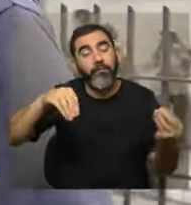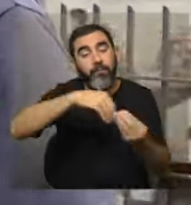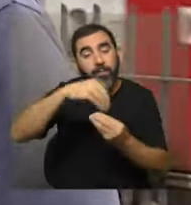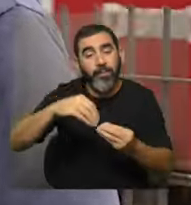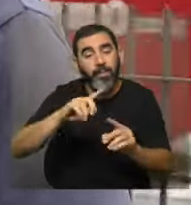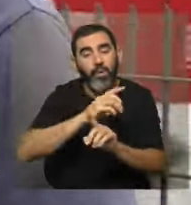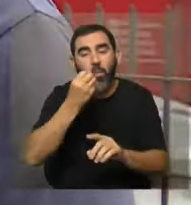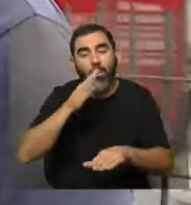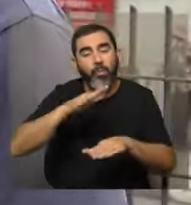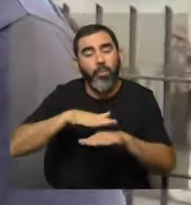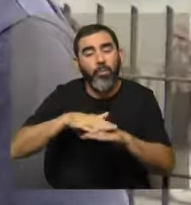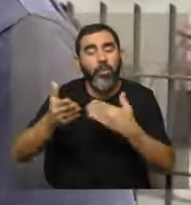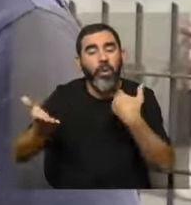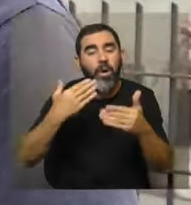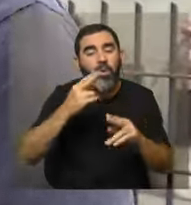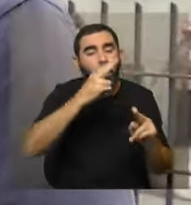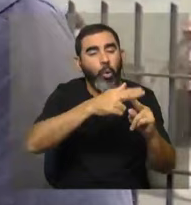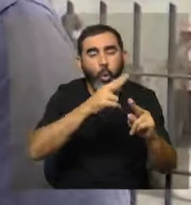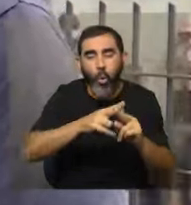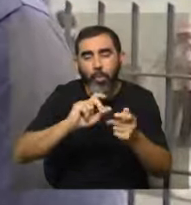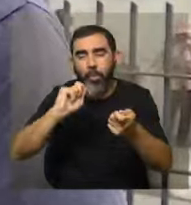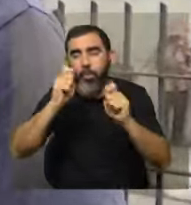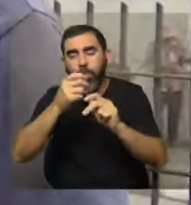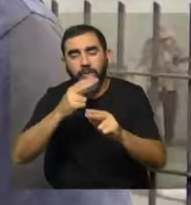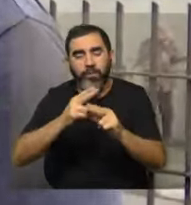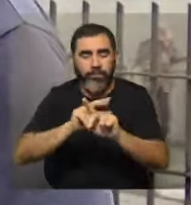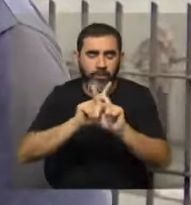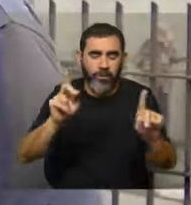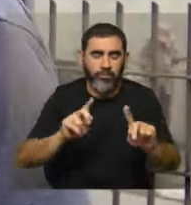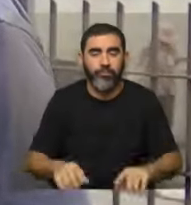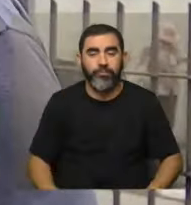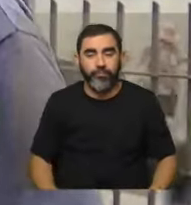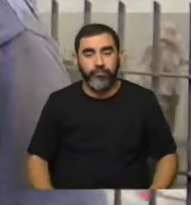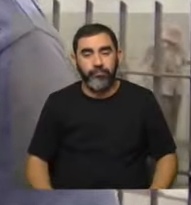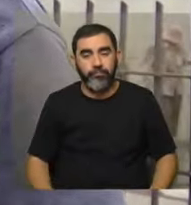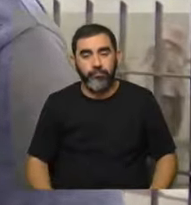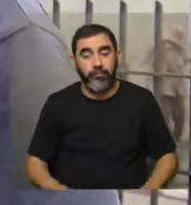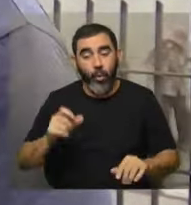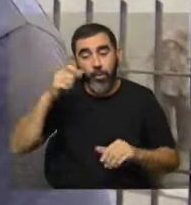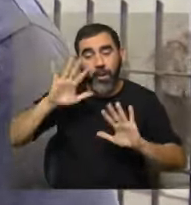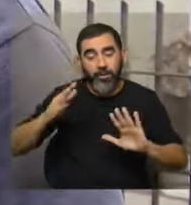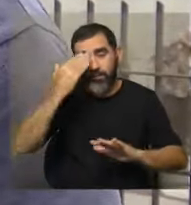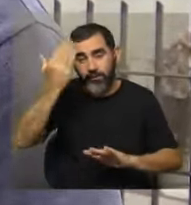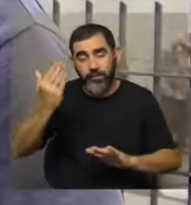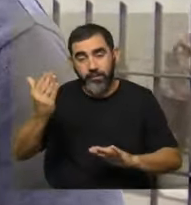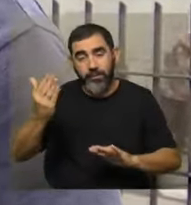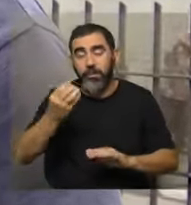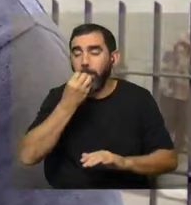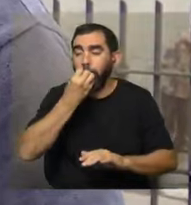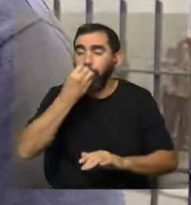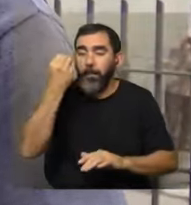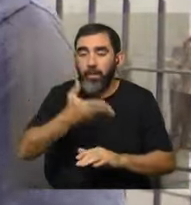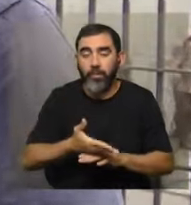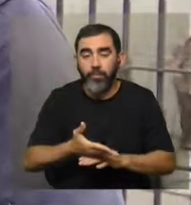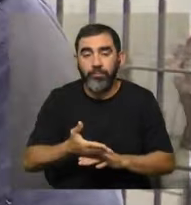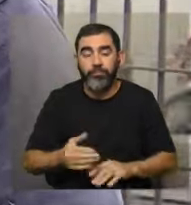no es oportuno estar hablando de nombres o de modificaciones de nombres en este momento Esa es la postura del frente amplio nosotros consideramos que lo mejor acá